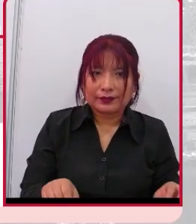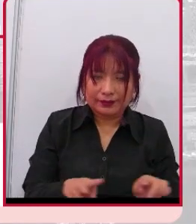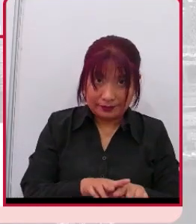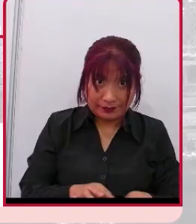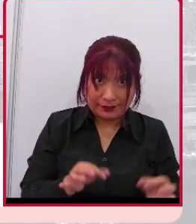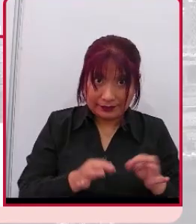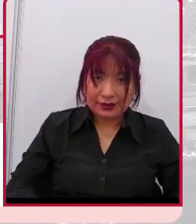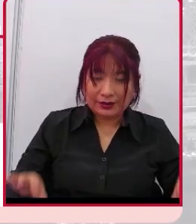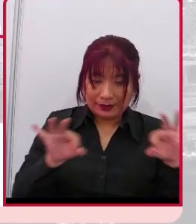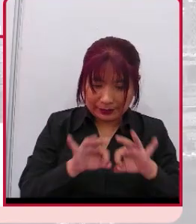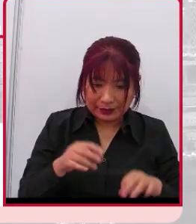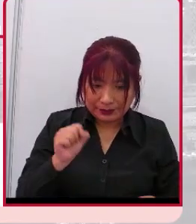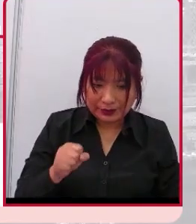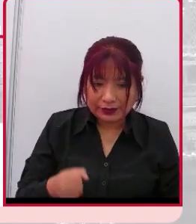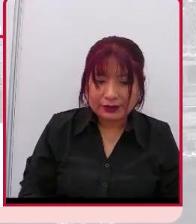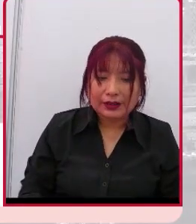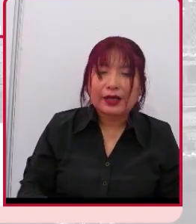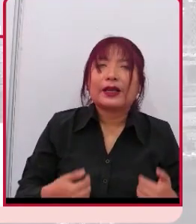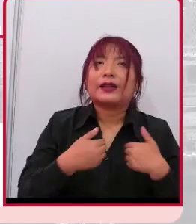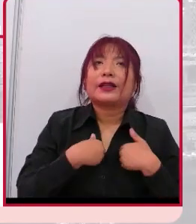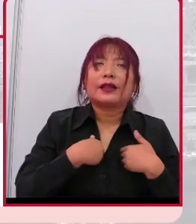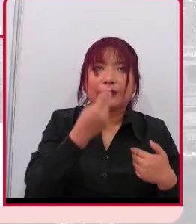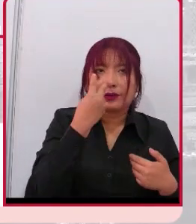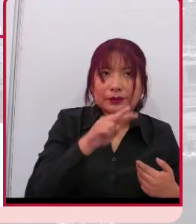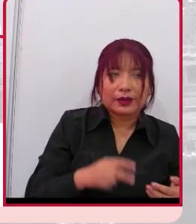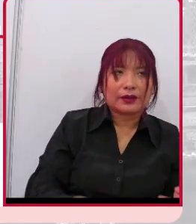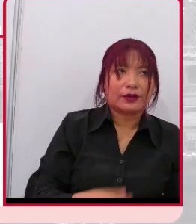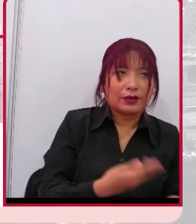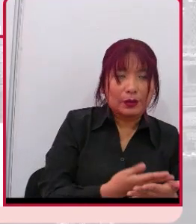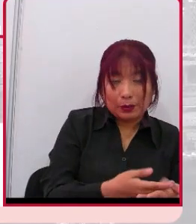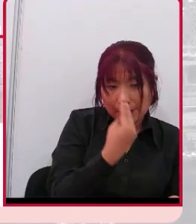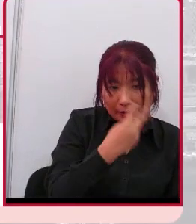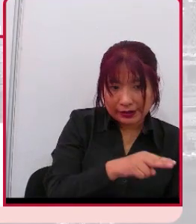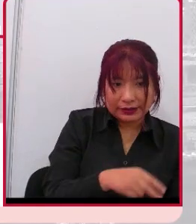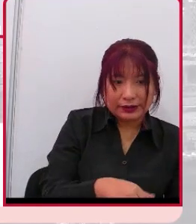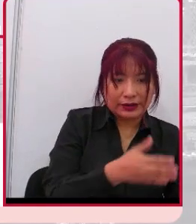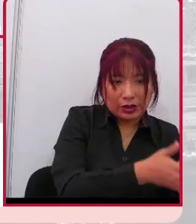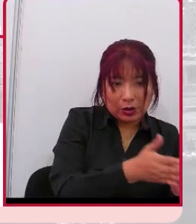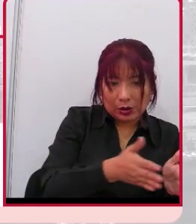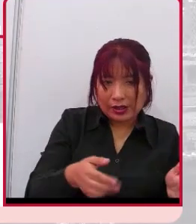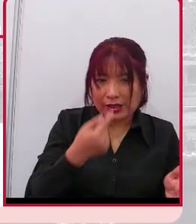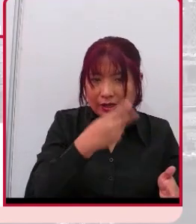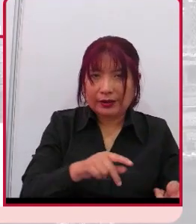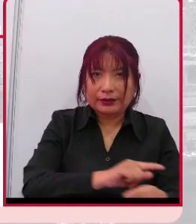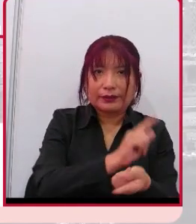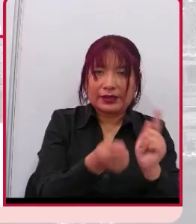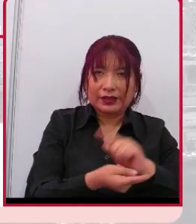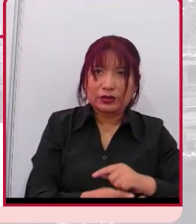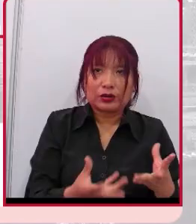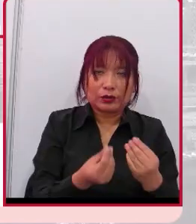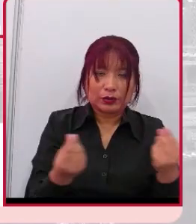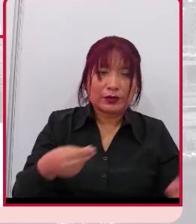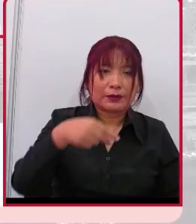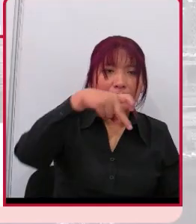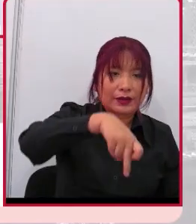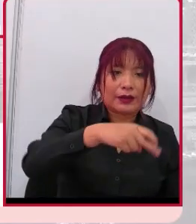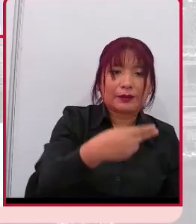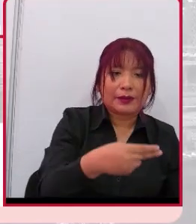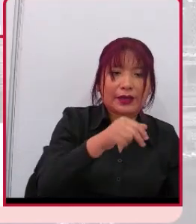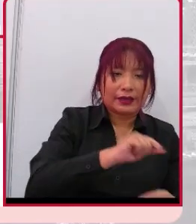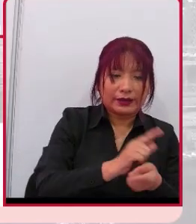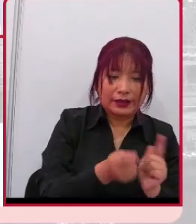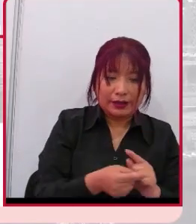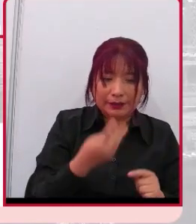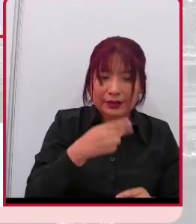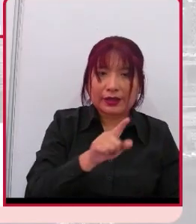cíclicas hicimos diferentes variaciones de los pH, una variable muy importante, el cambio completo de algunos reactivos como el Z6